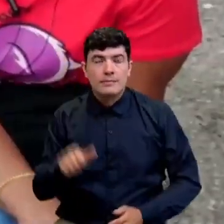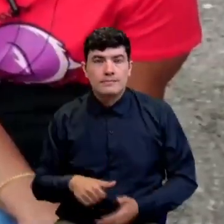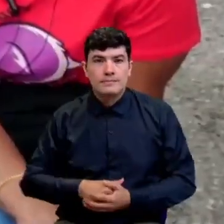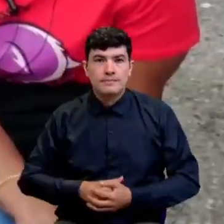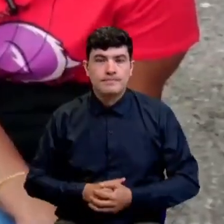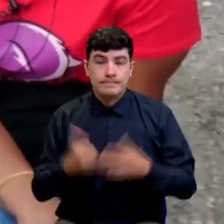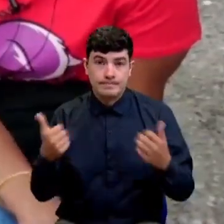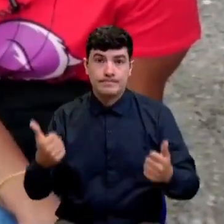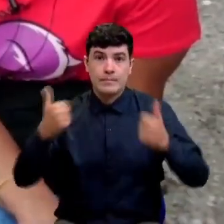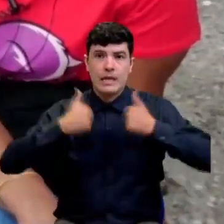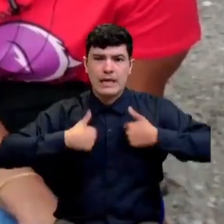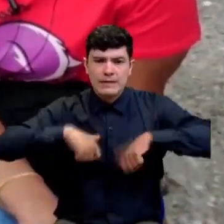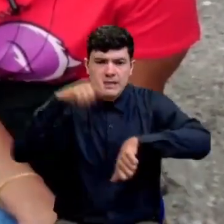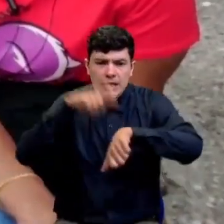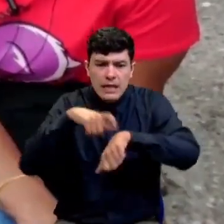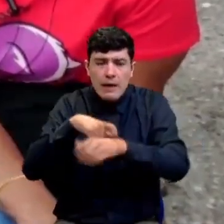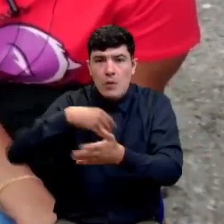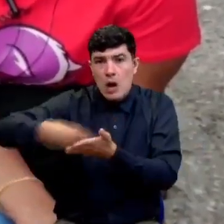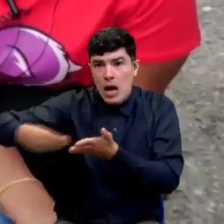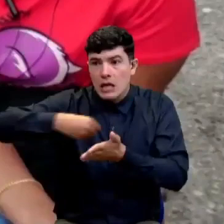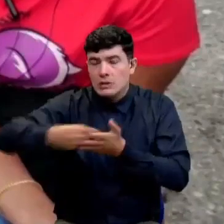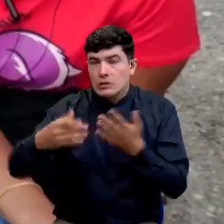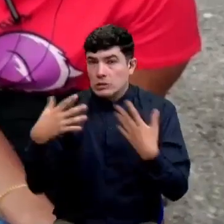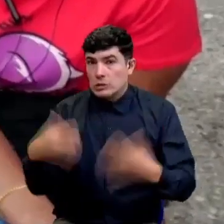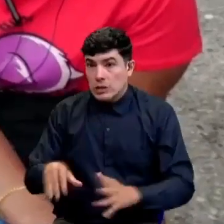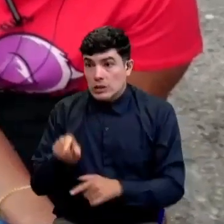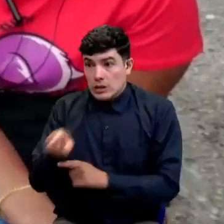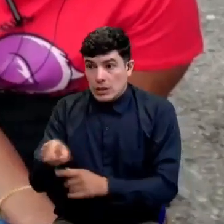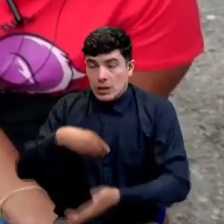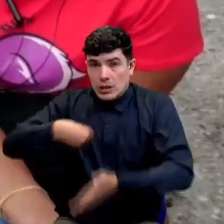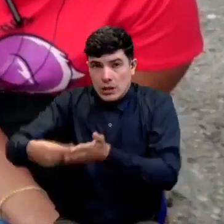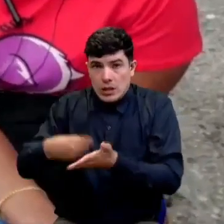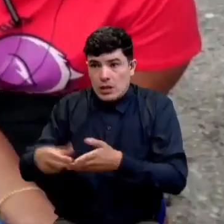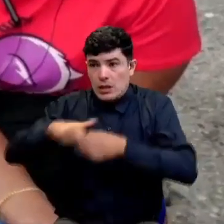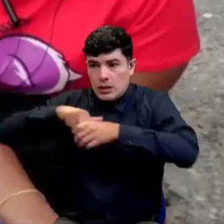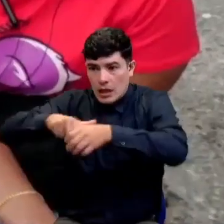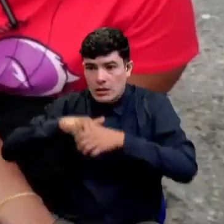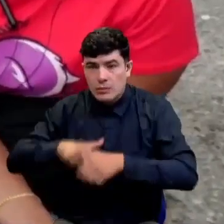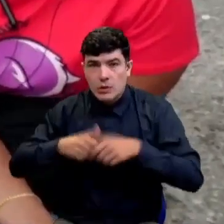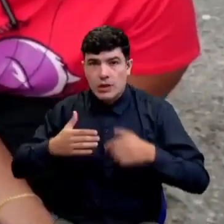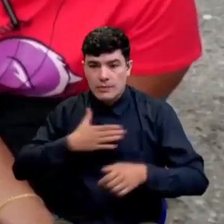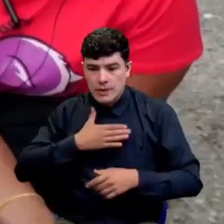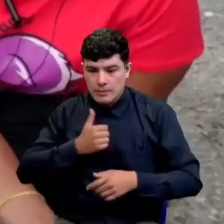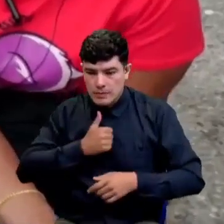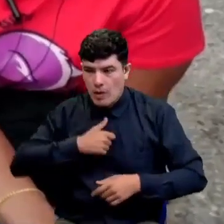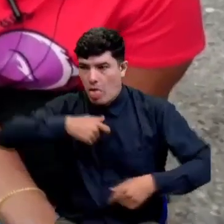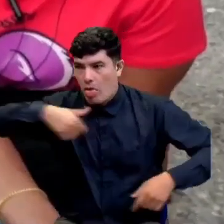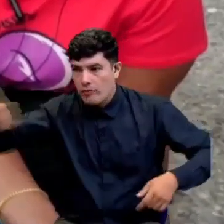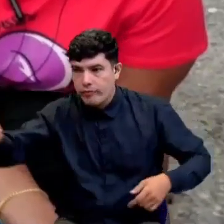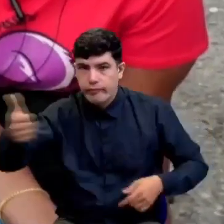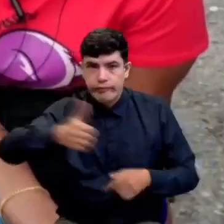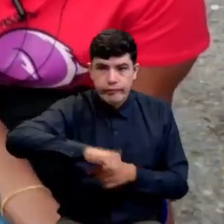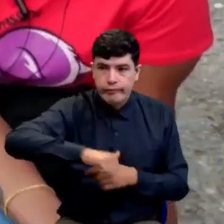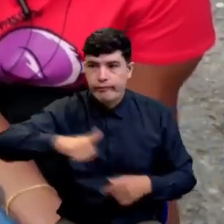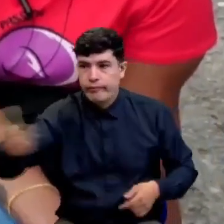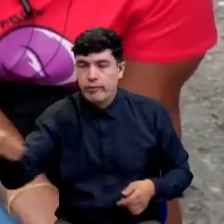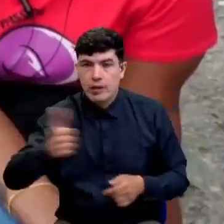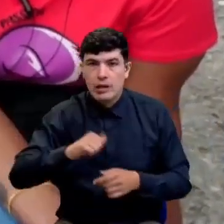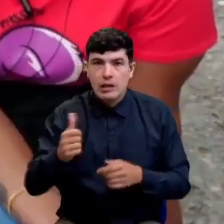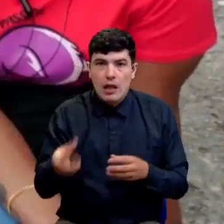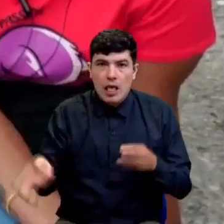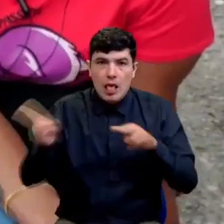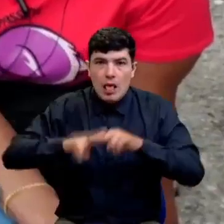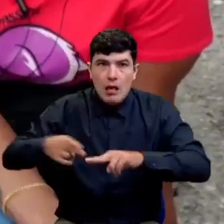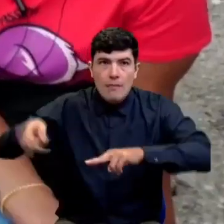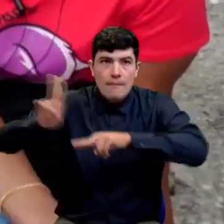beneficia a uno en cuanto al tiempo, el gasto, porque uno gasta bastante en lo que es el transporte de uno mismo, ir a llevarlo, ir a recogerlo, todo eso